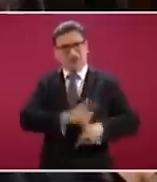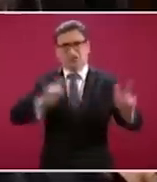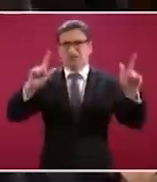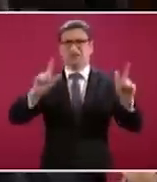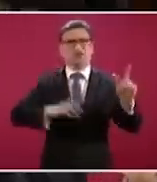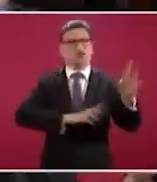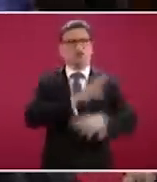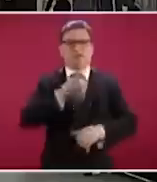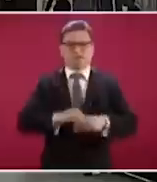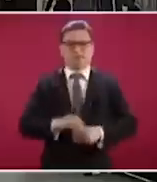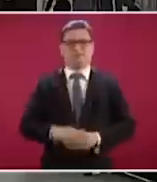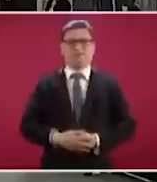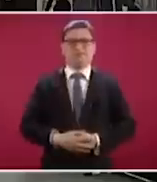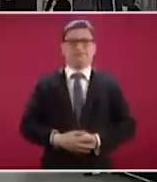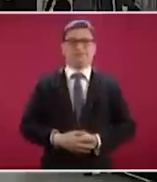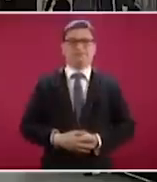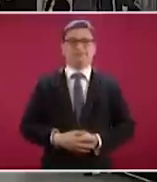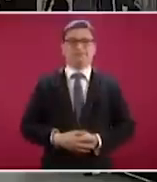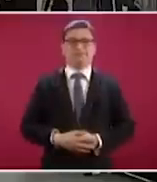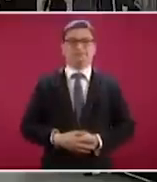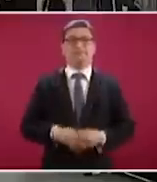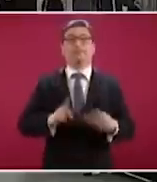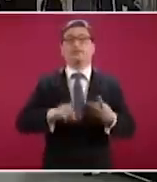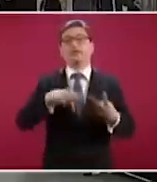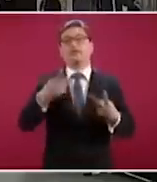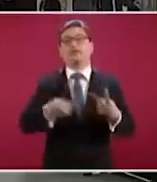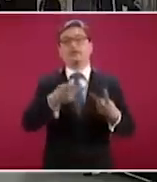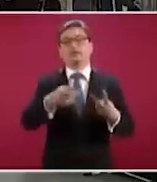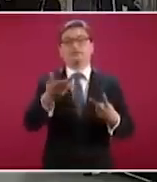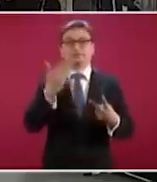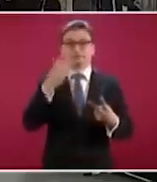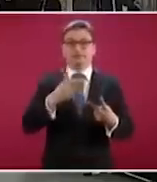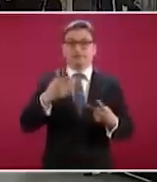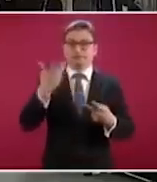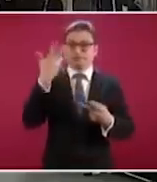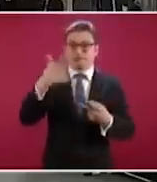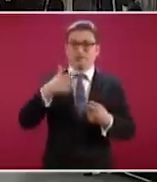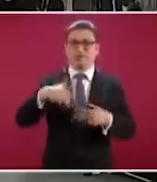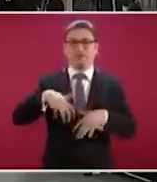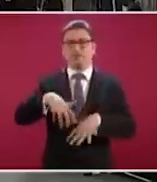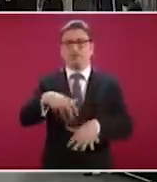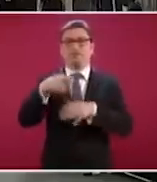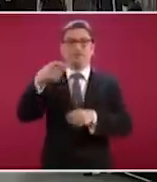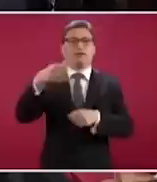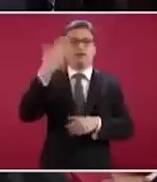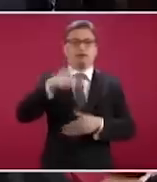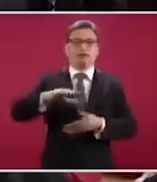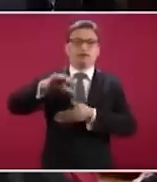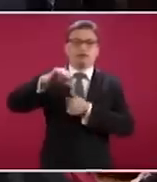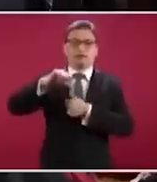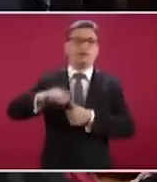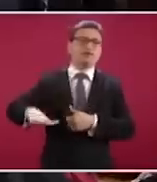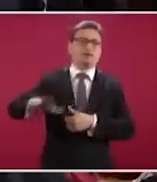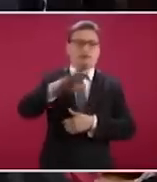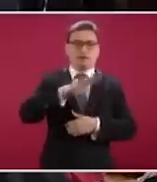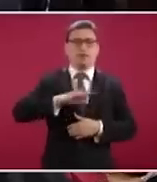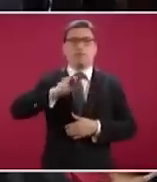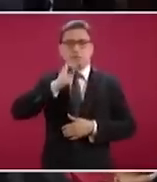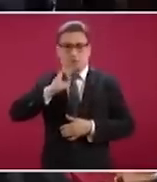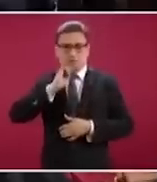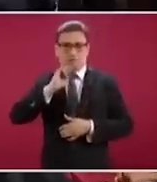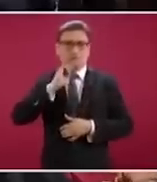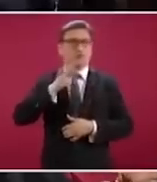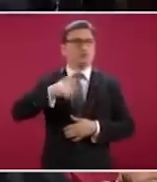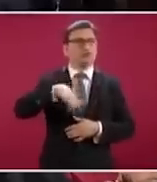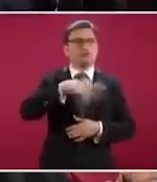libres. Segundo punto, respecto a la caravana de madres centroamericanas en busca de sus migrantes desaparecidos